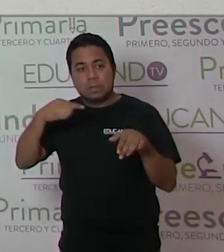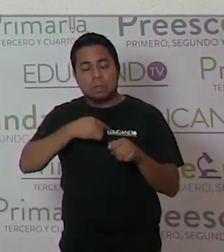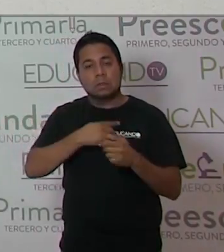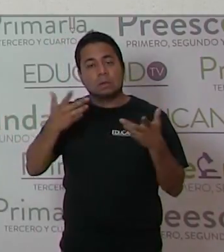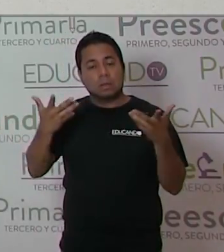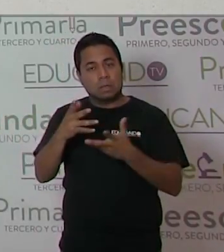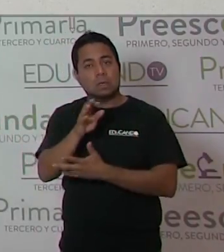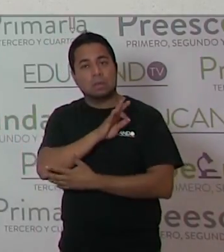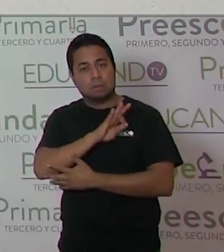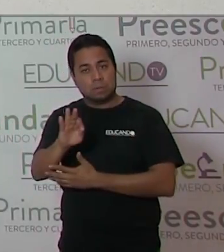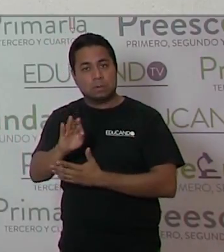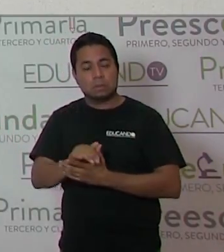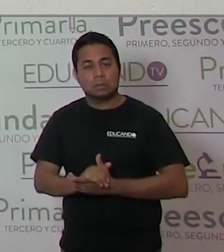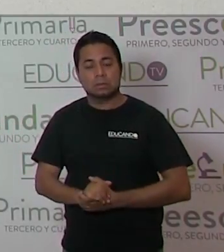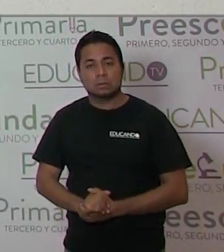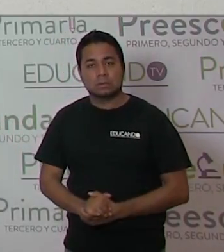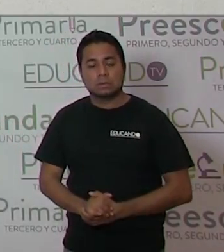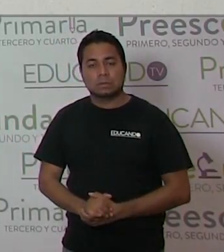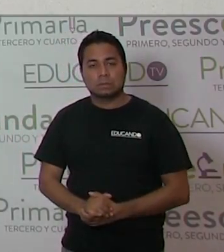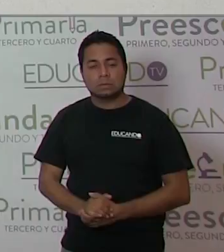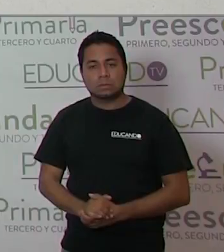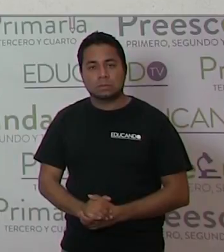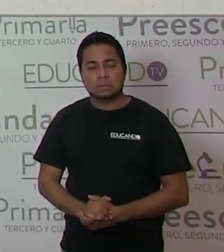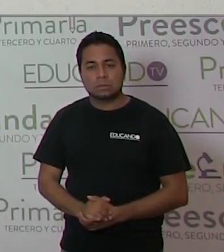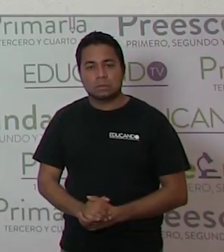lo voy a hacer.